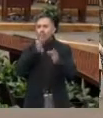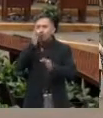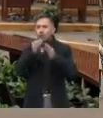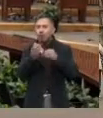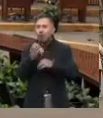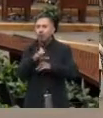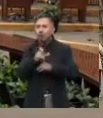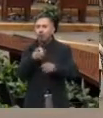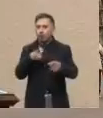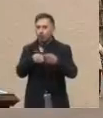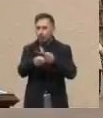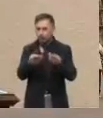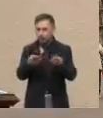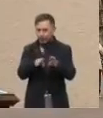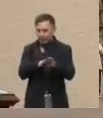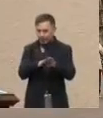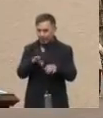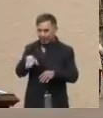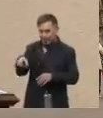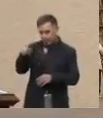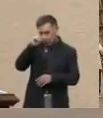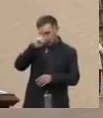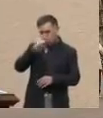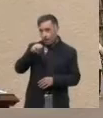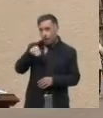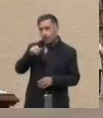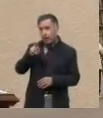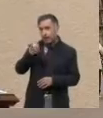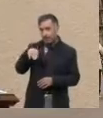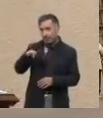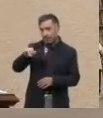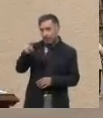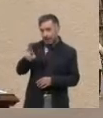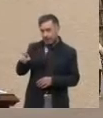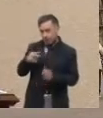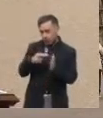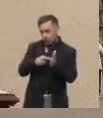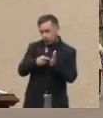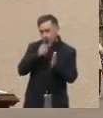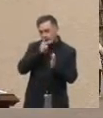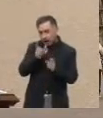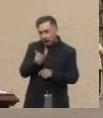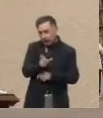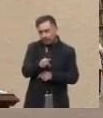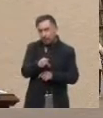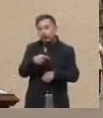que hizo el consejero Martín Faz de que se trata del tiempo ordinario.